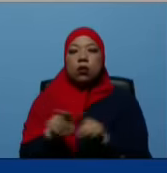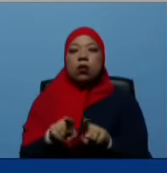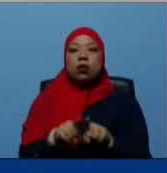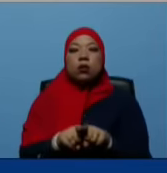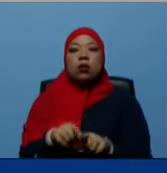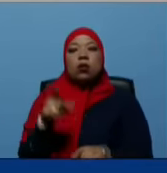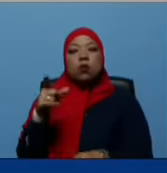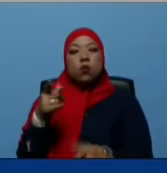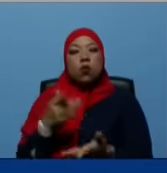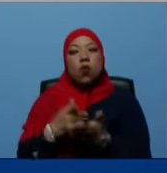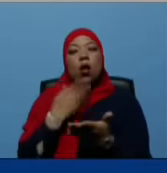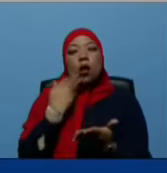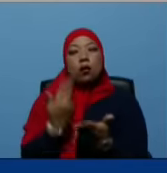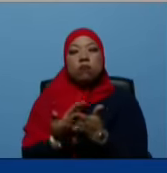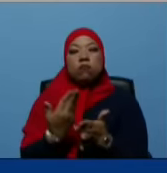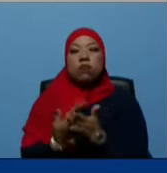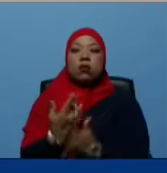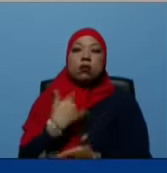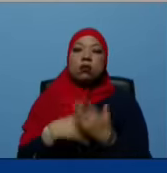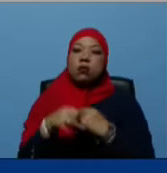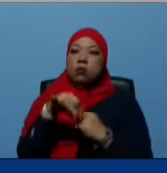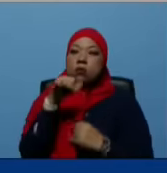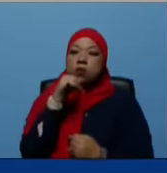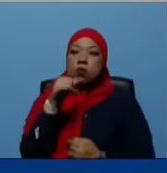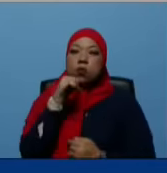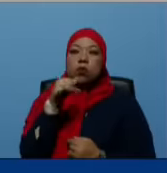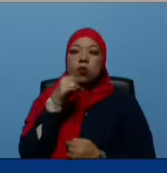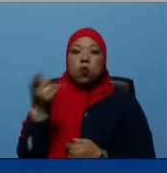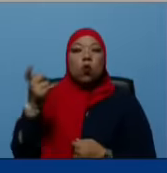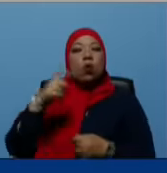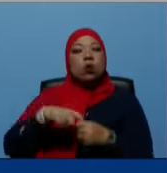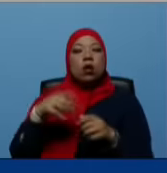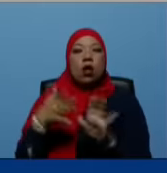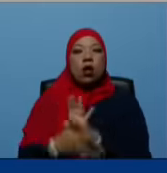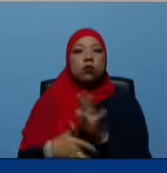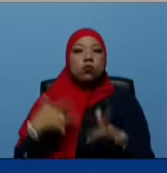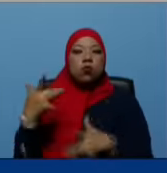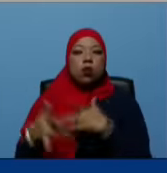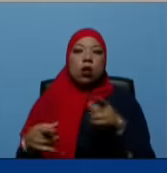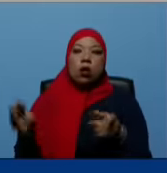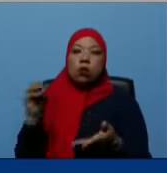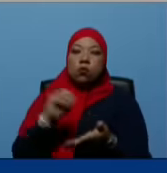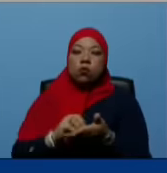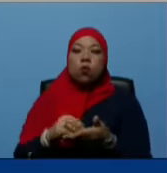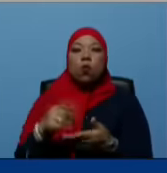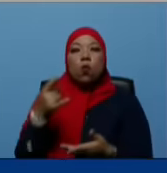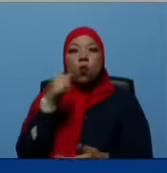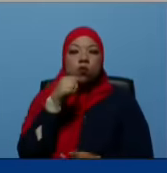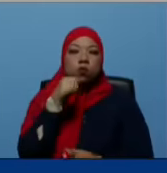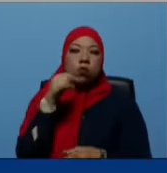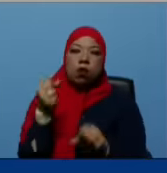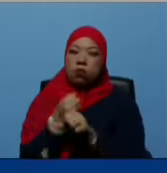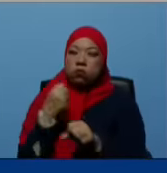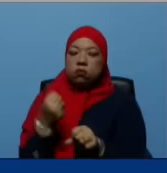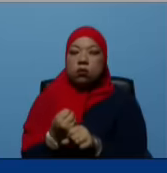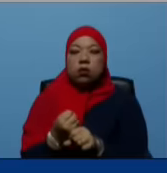que traía los planes, los instrumentos y traía